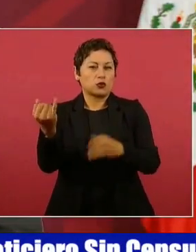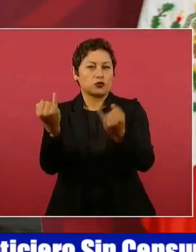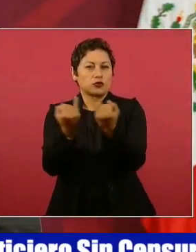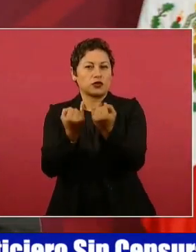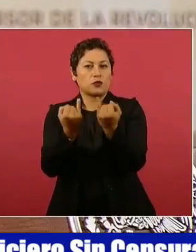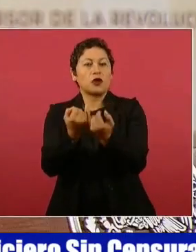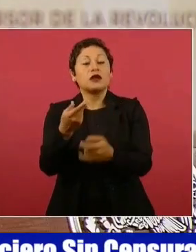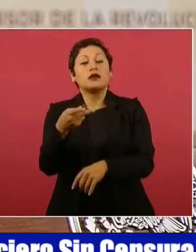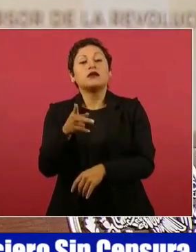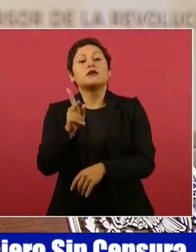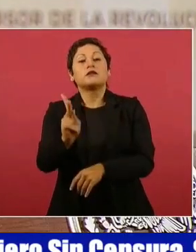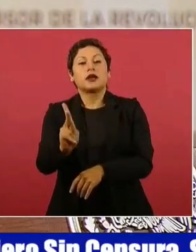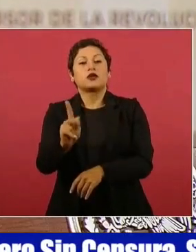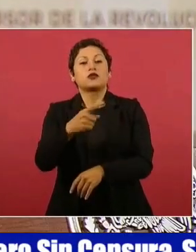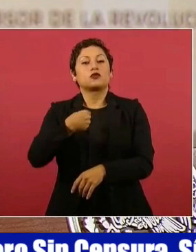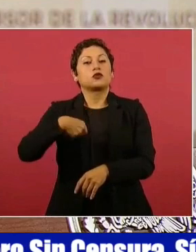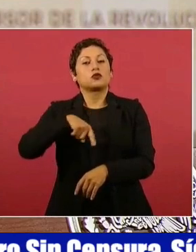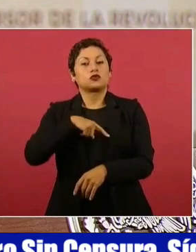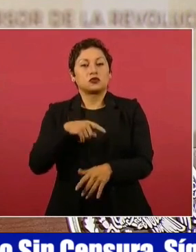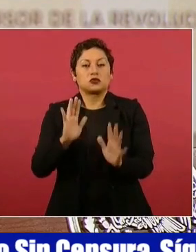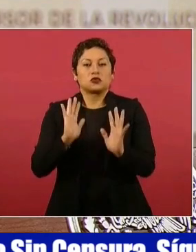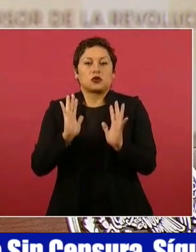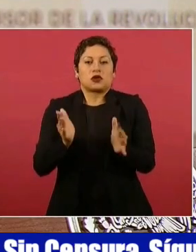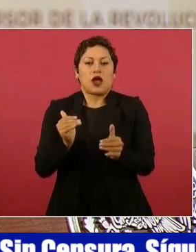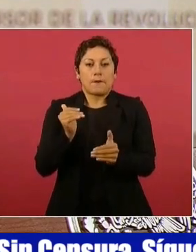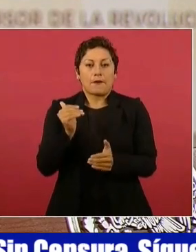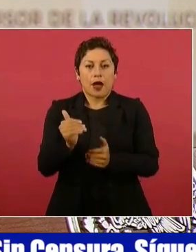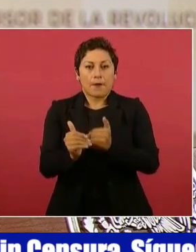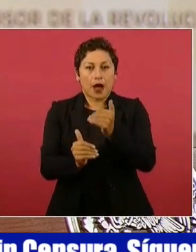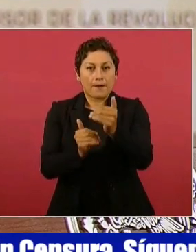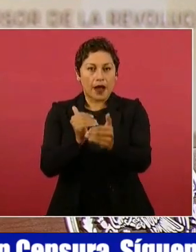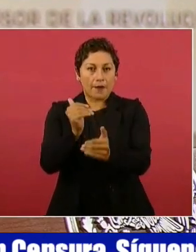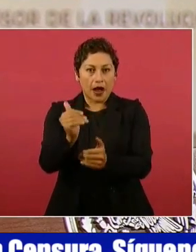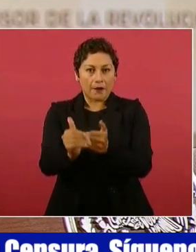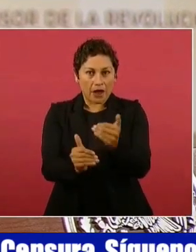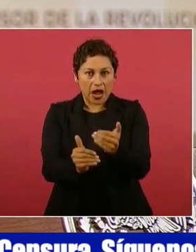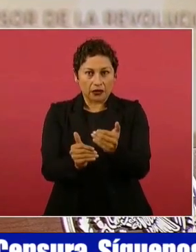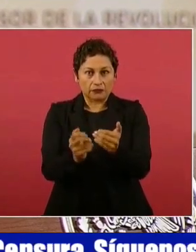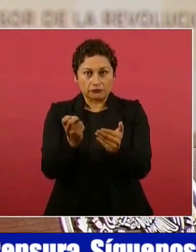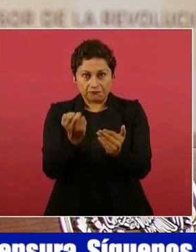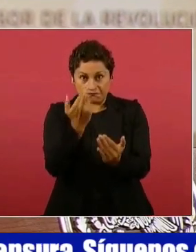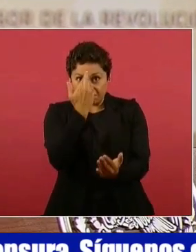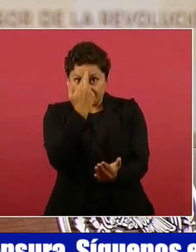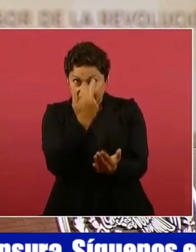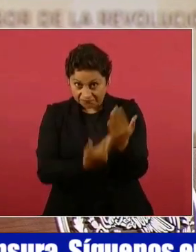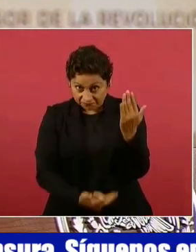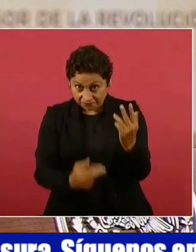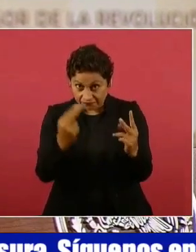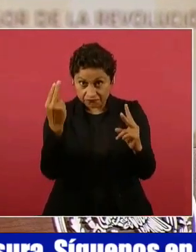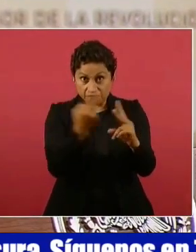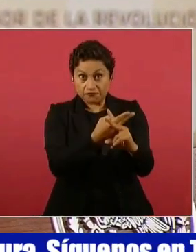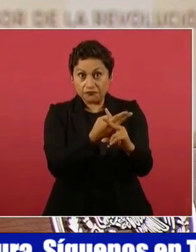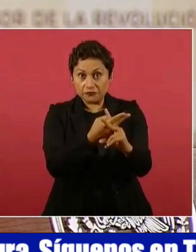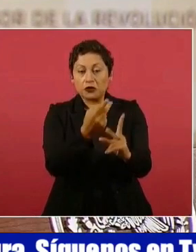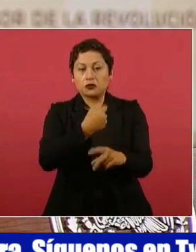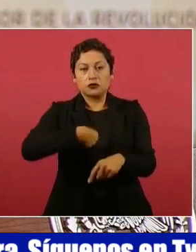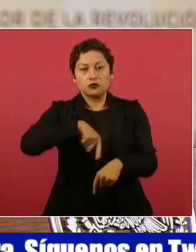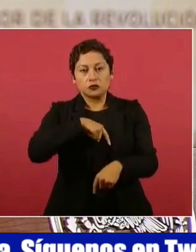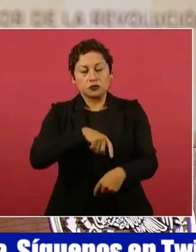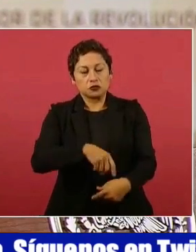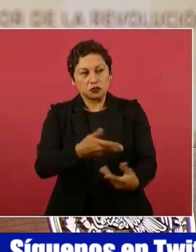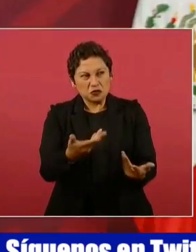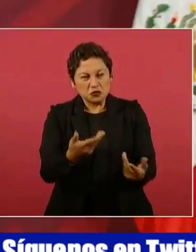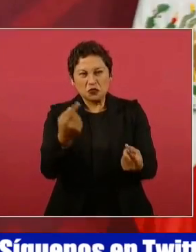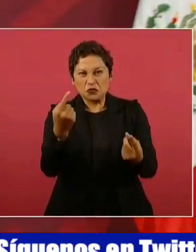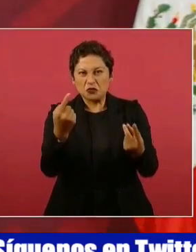hace, es reivindicar las prácticas periodísticas mexicanas de los siglos XIX y de los